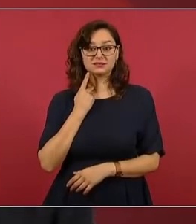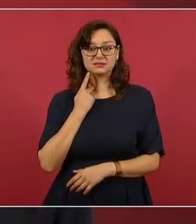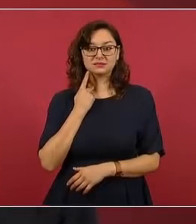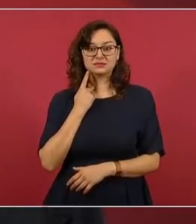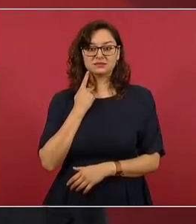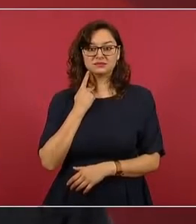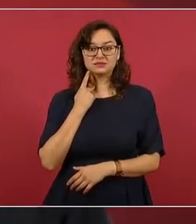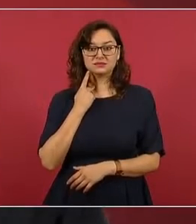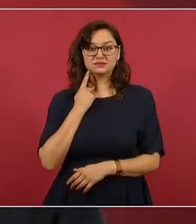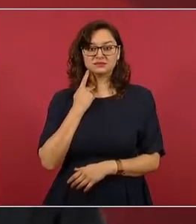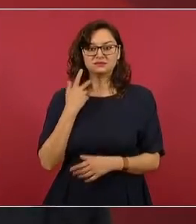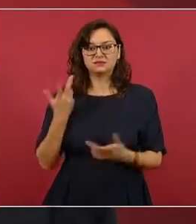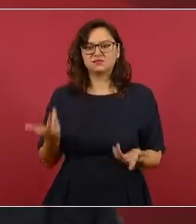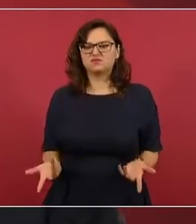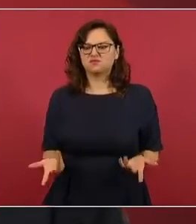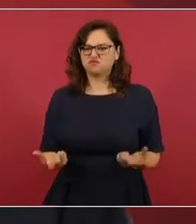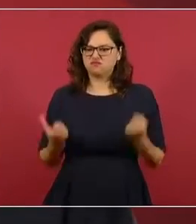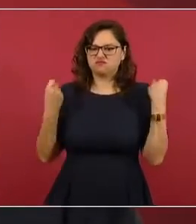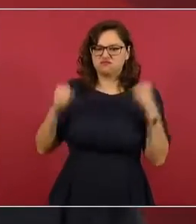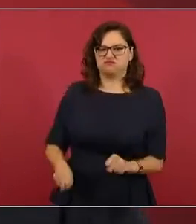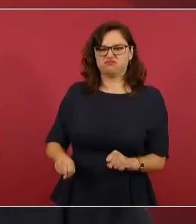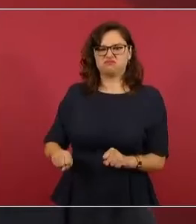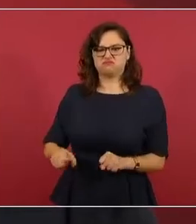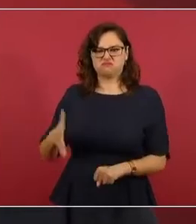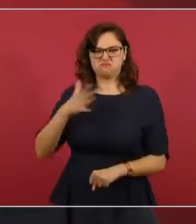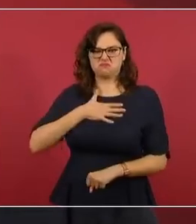No es el poder por el poder.